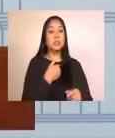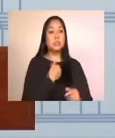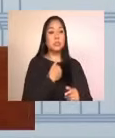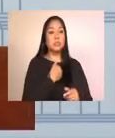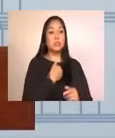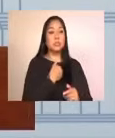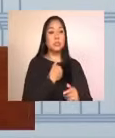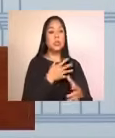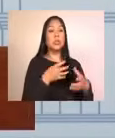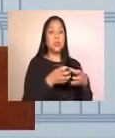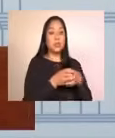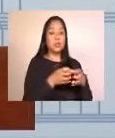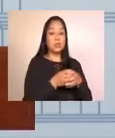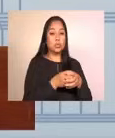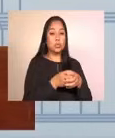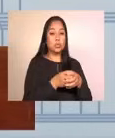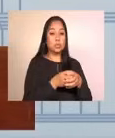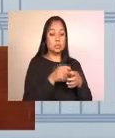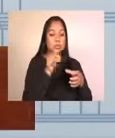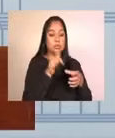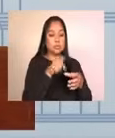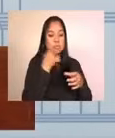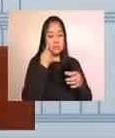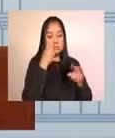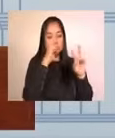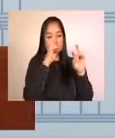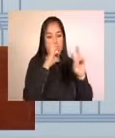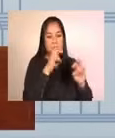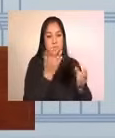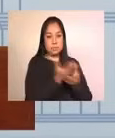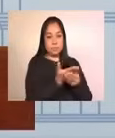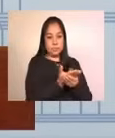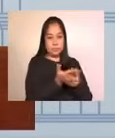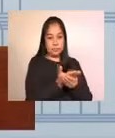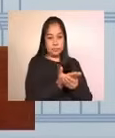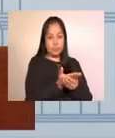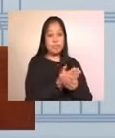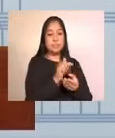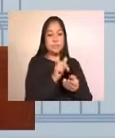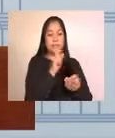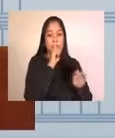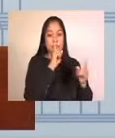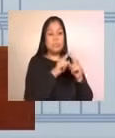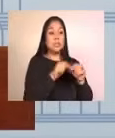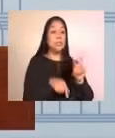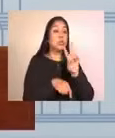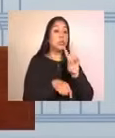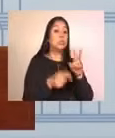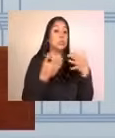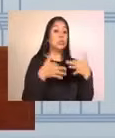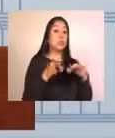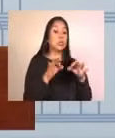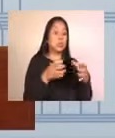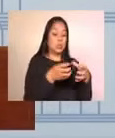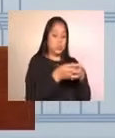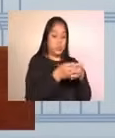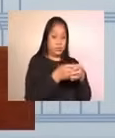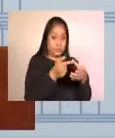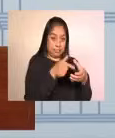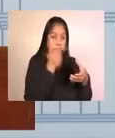con comisión que iba a estudiar los expedientes. En dos oportunidades con la comisión, básicamente